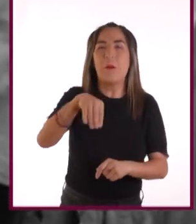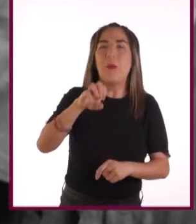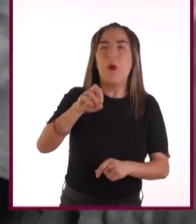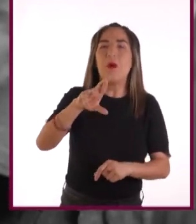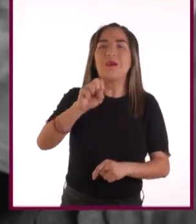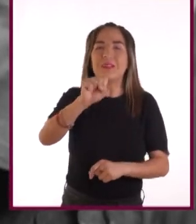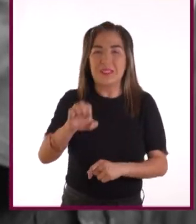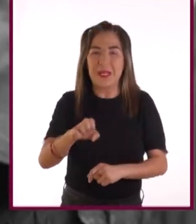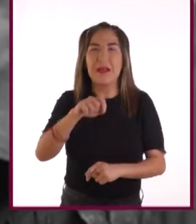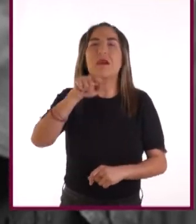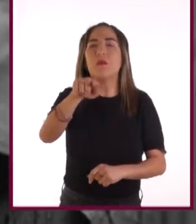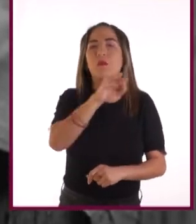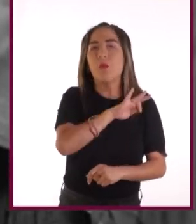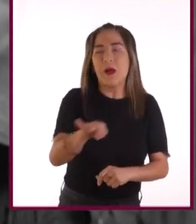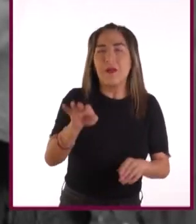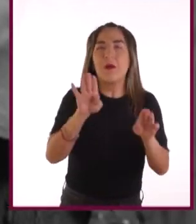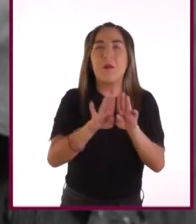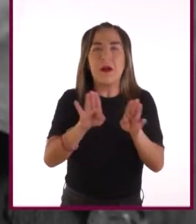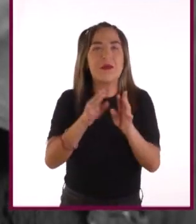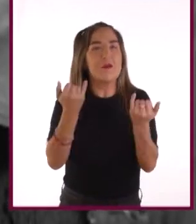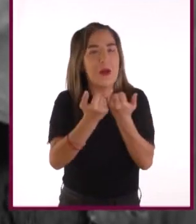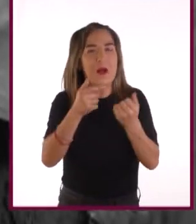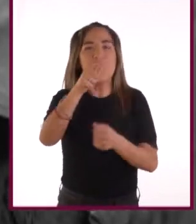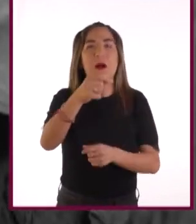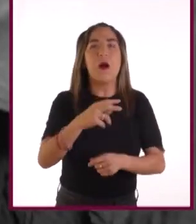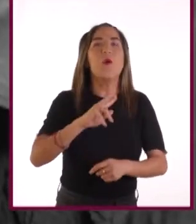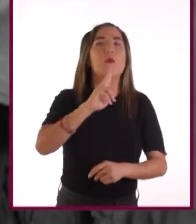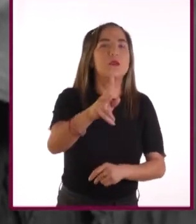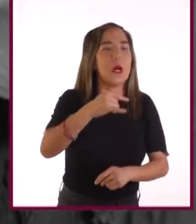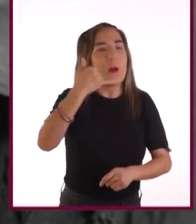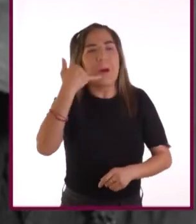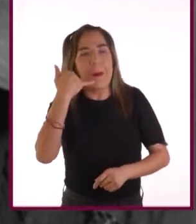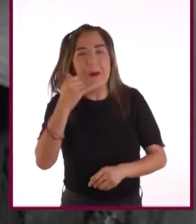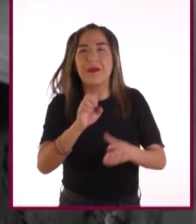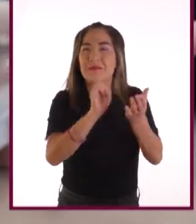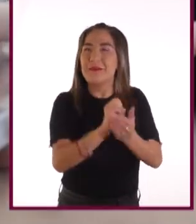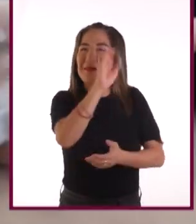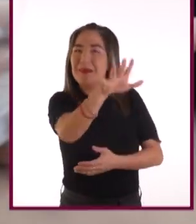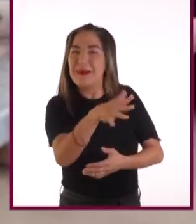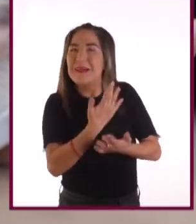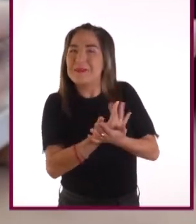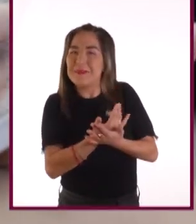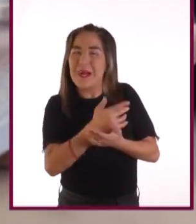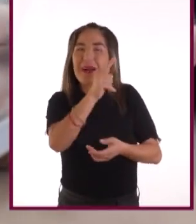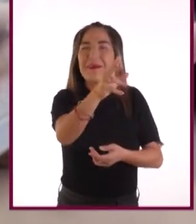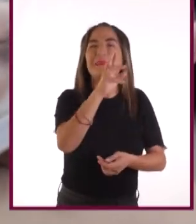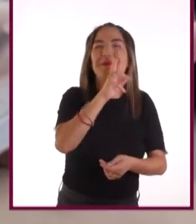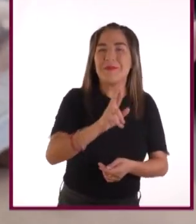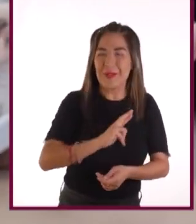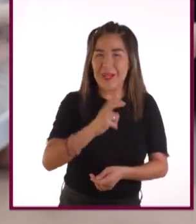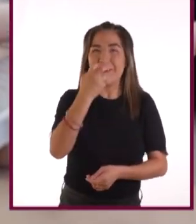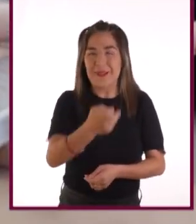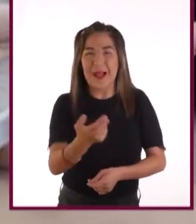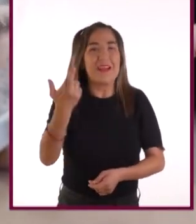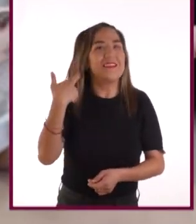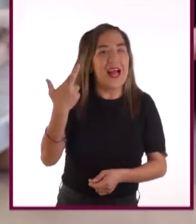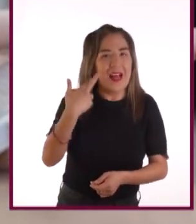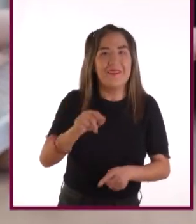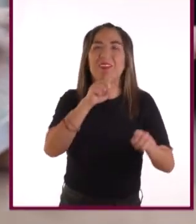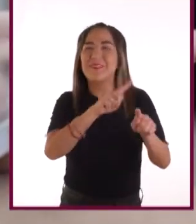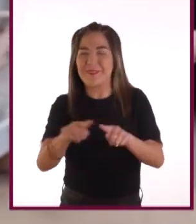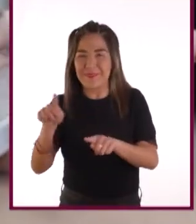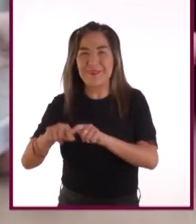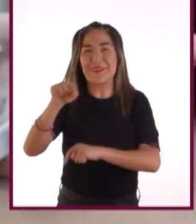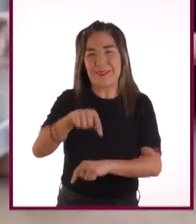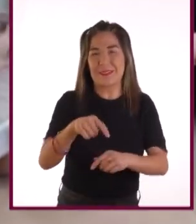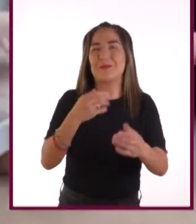vidas. Ya podía hacer hasta mandar tus mensajes de voz, y gracias a eso el desarrollo del teléfono y la radio